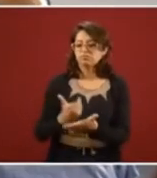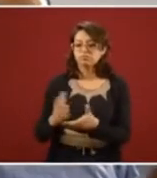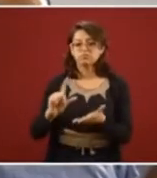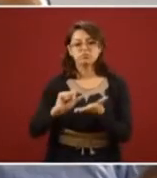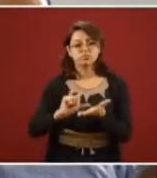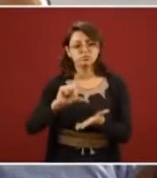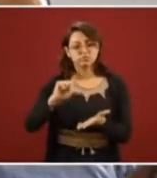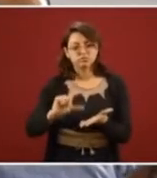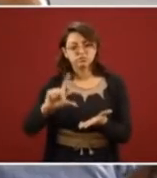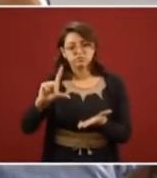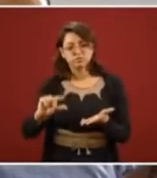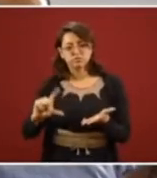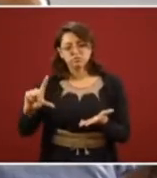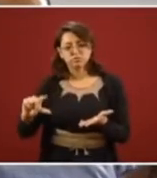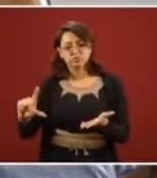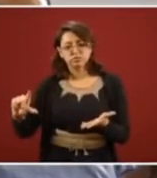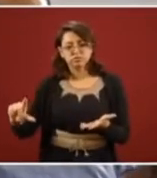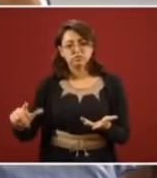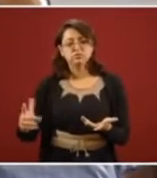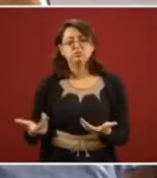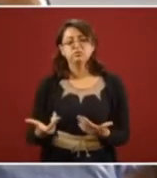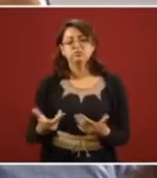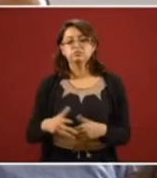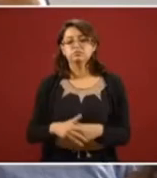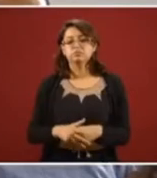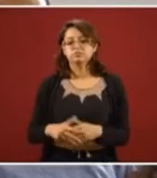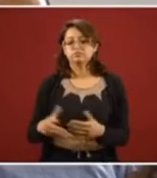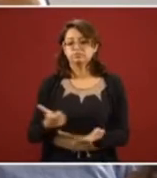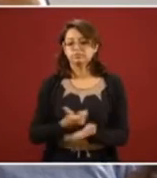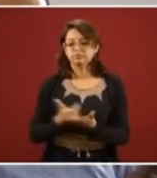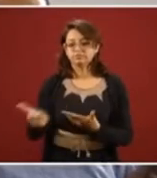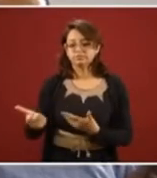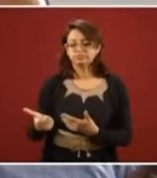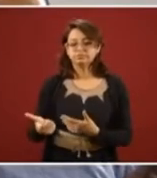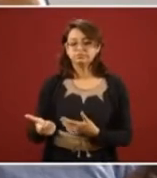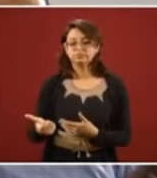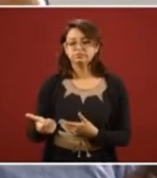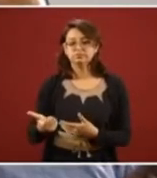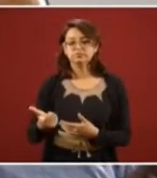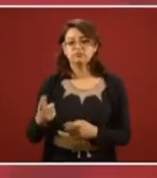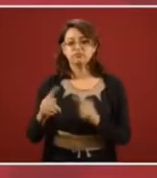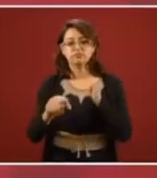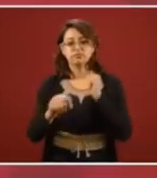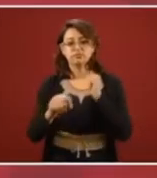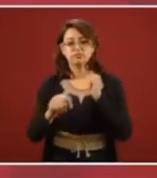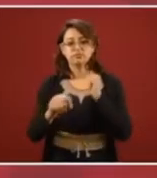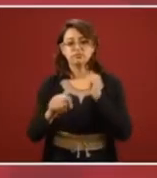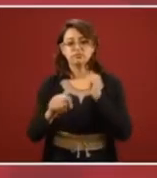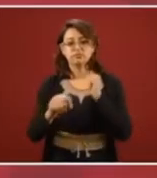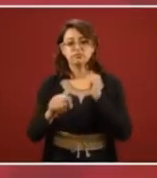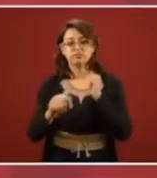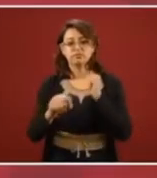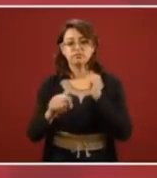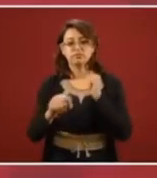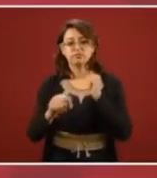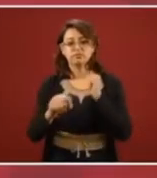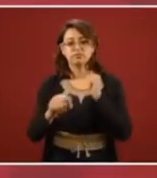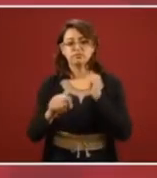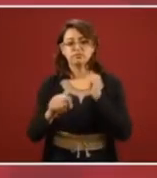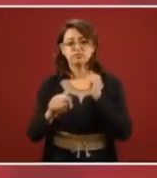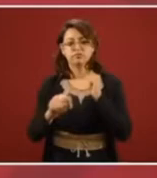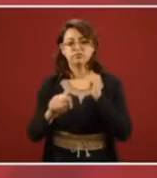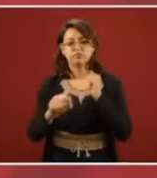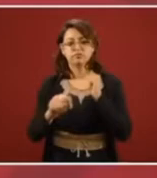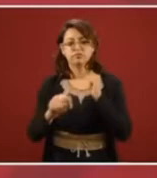con relación a el precio de transporte una ley enterprises